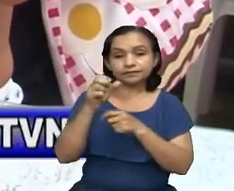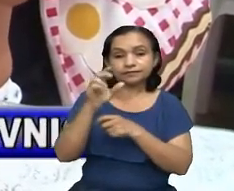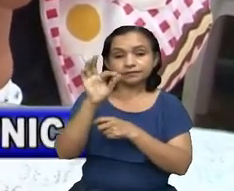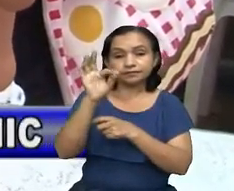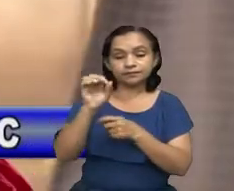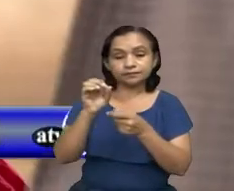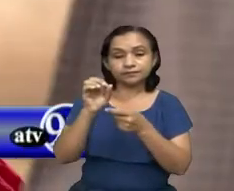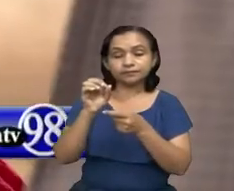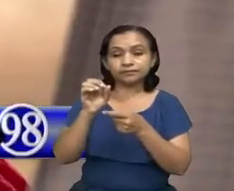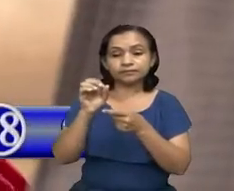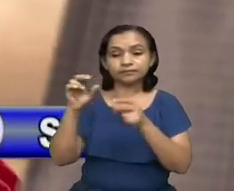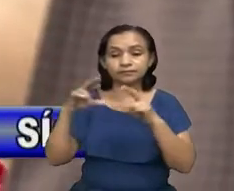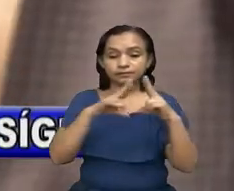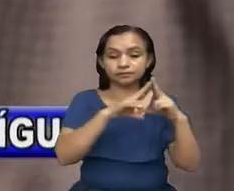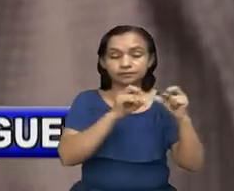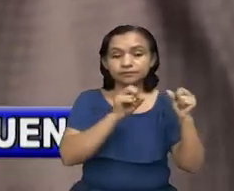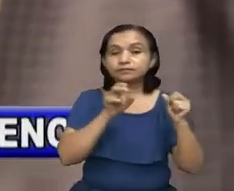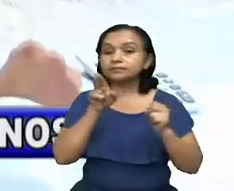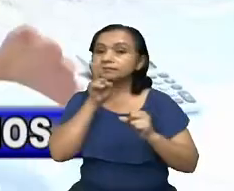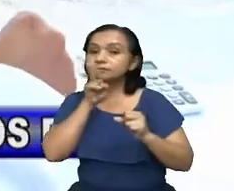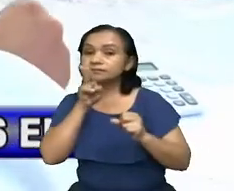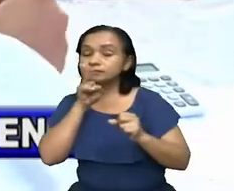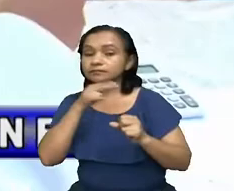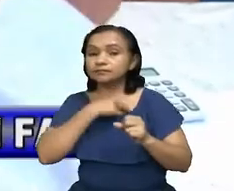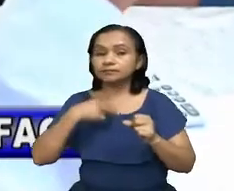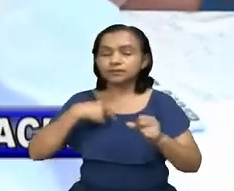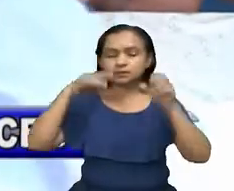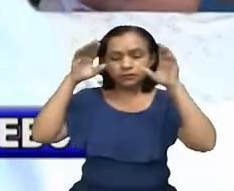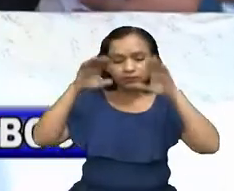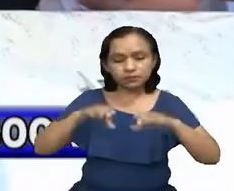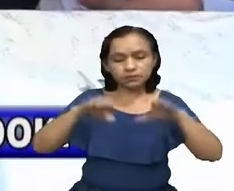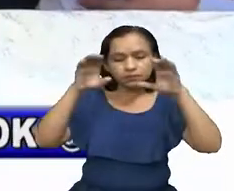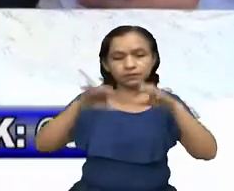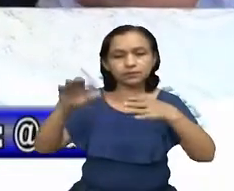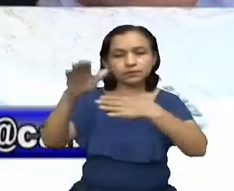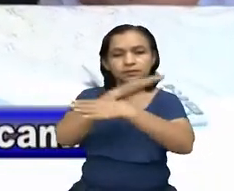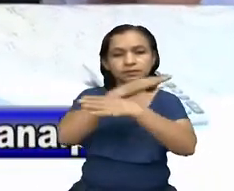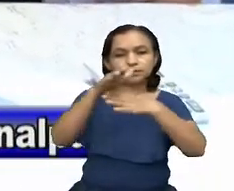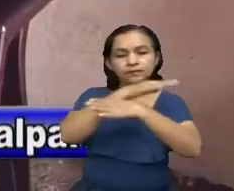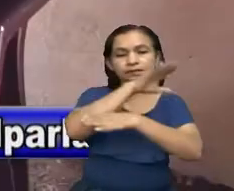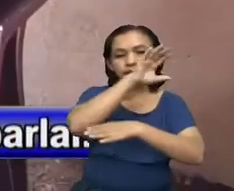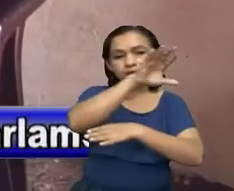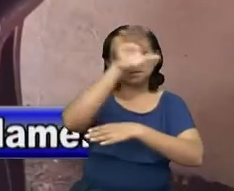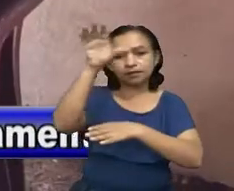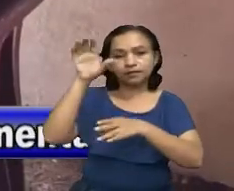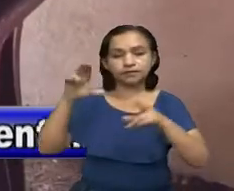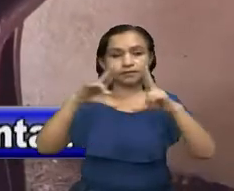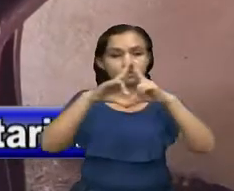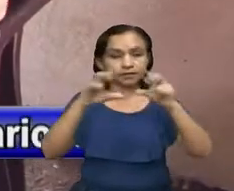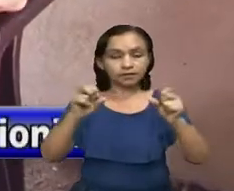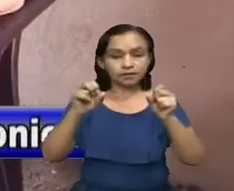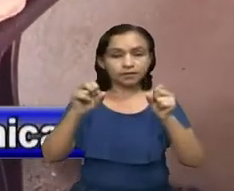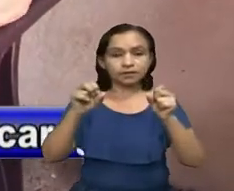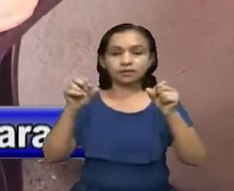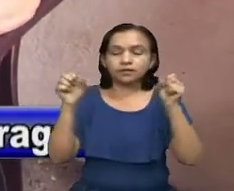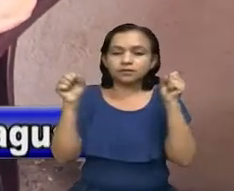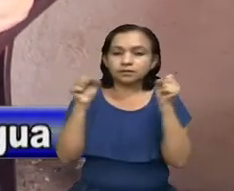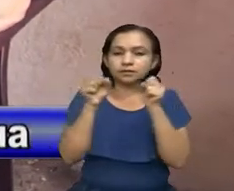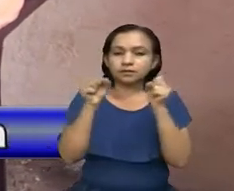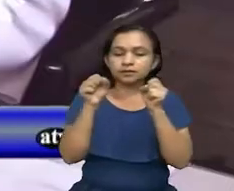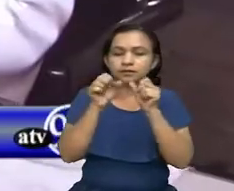en Honduras y el norte de Nicaragua provocará lluvias dispersas en diferentes partes del país y un descenso en las